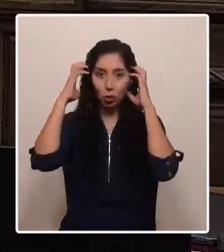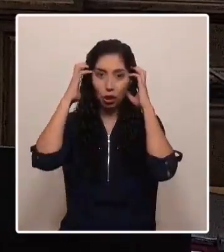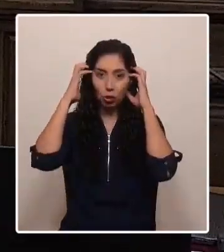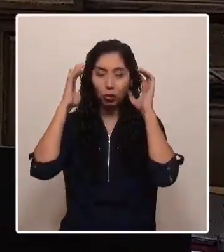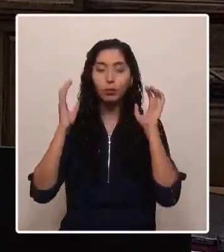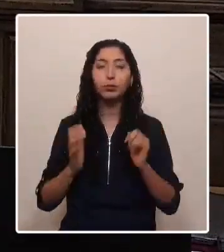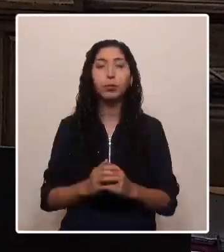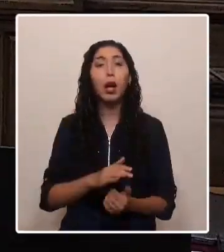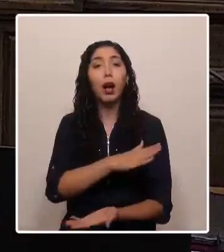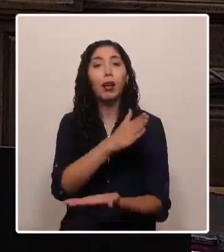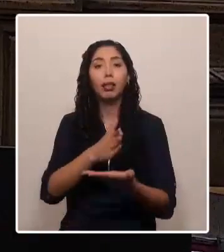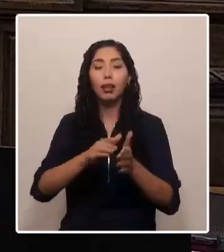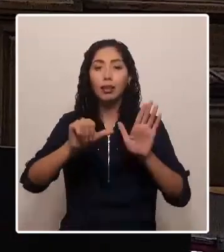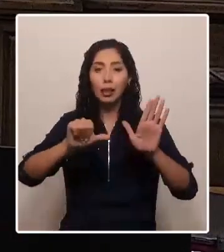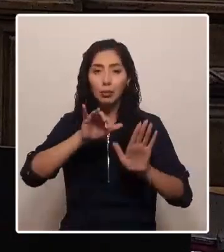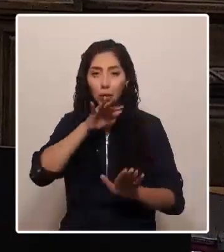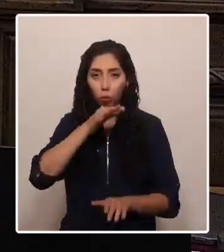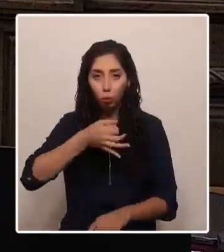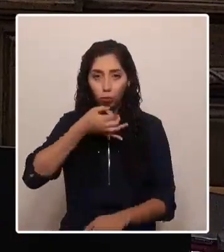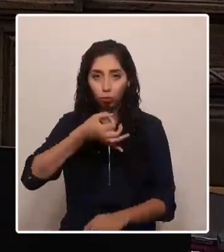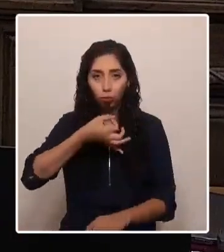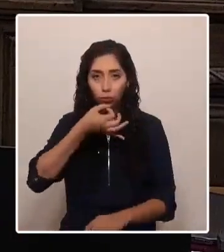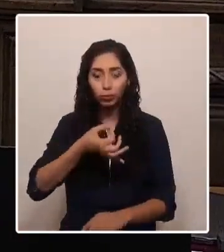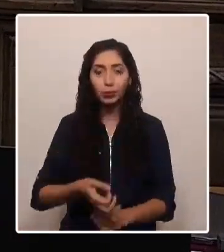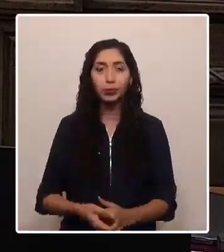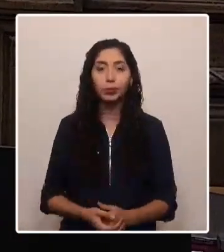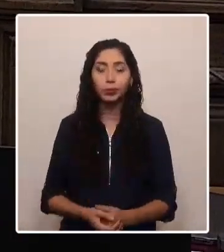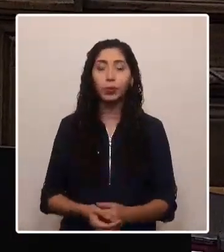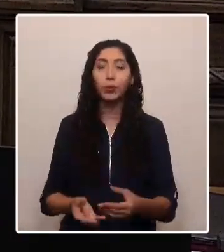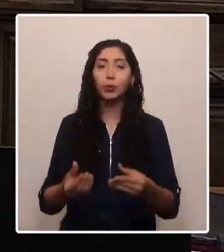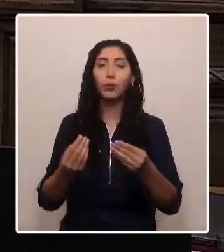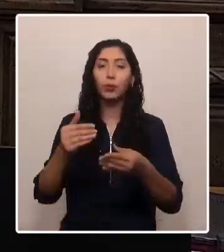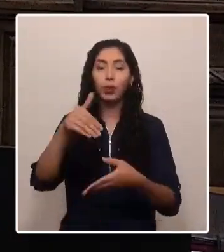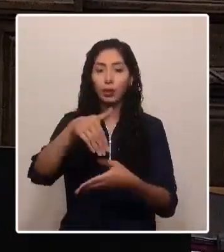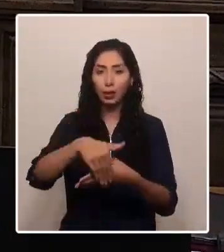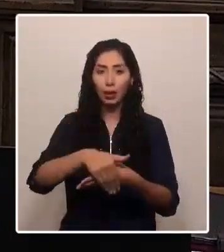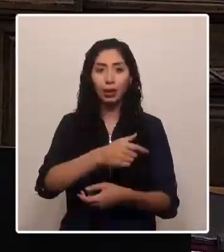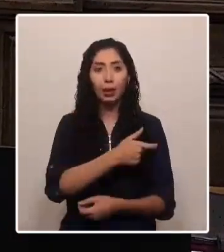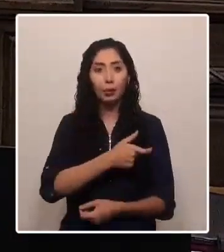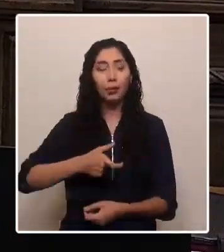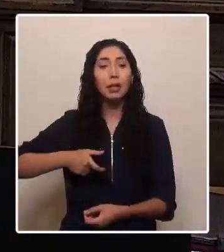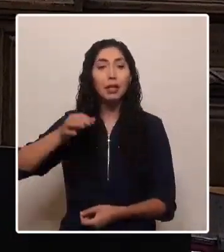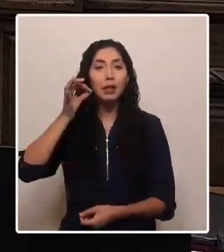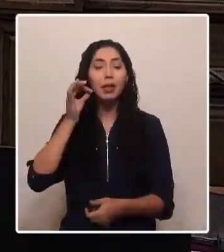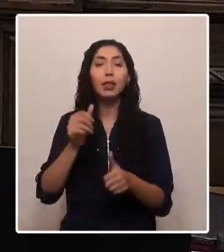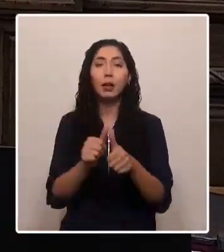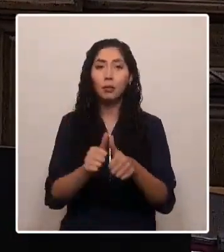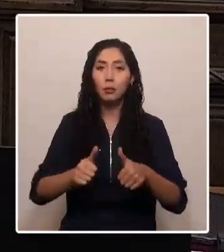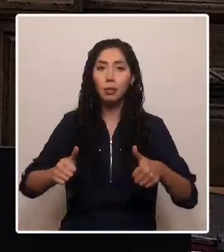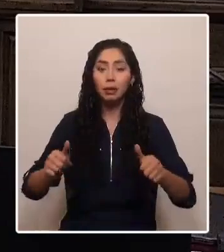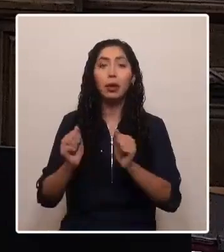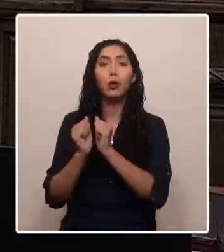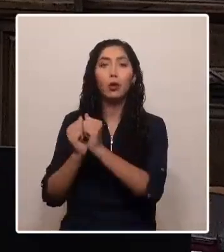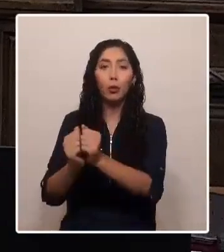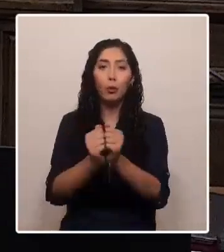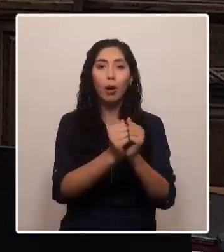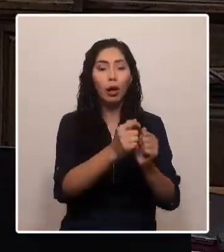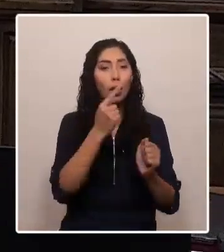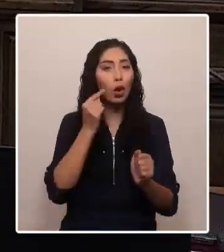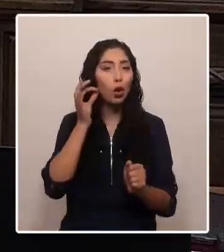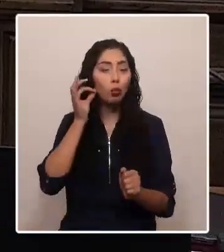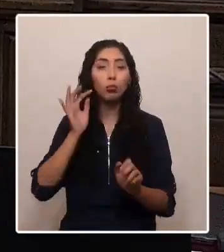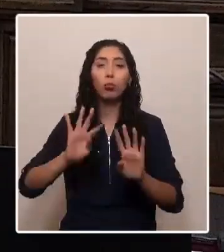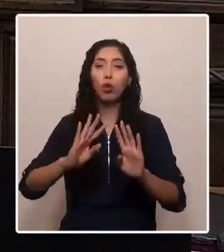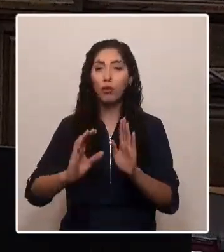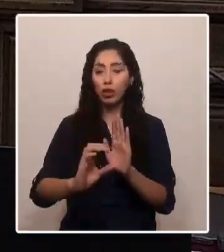Dorador, hasta por 6 minutos. Muy buenas tardes, presidenta, mesa directiva, compañeras y compañeros convencionales.